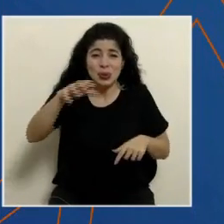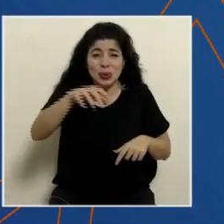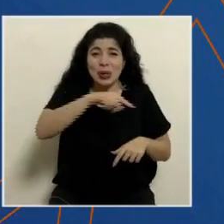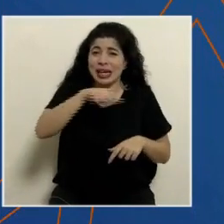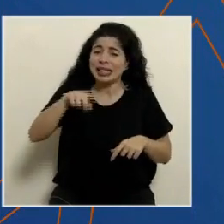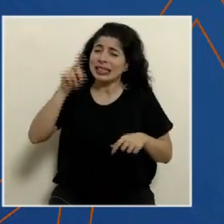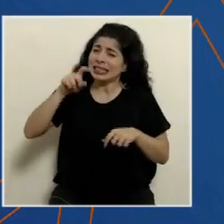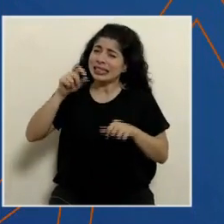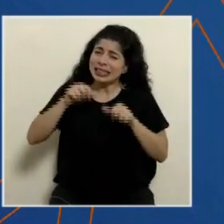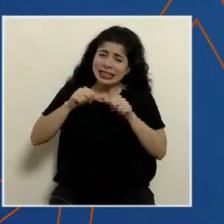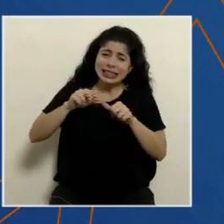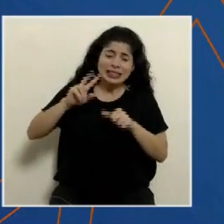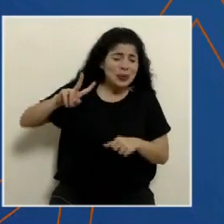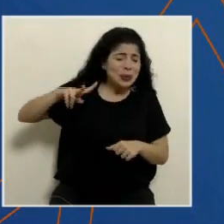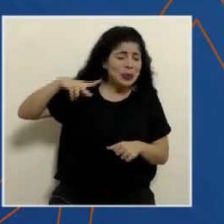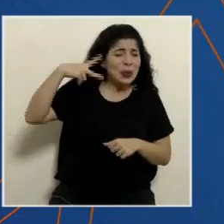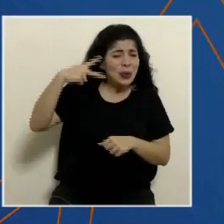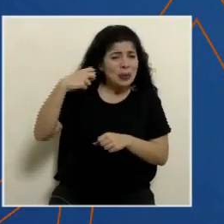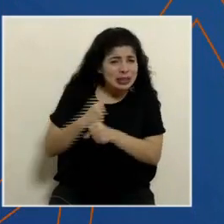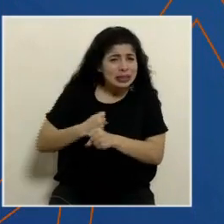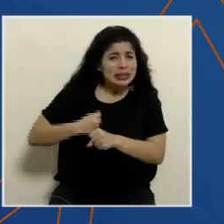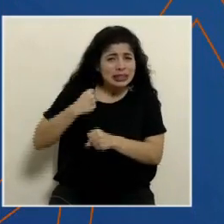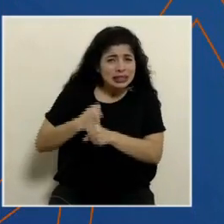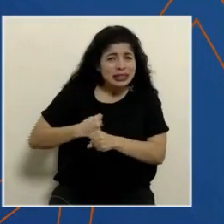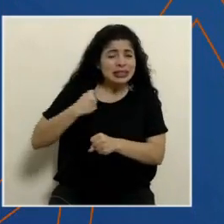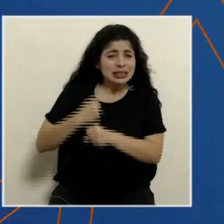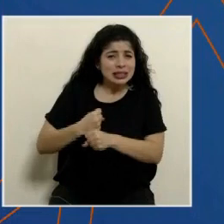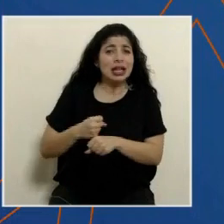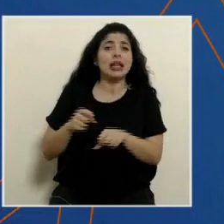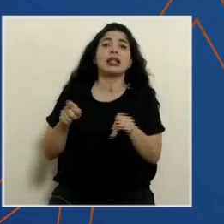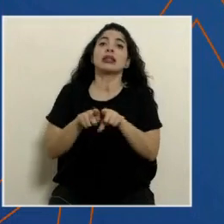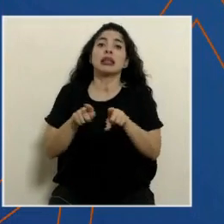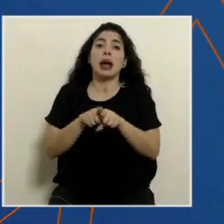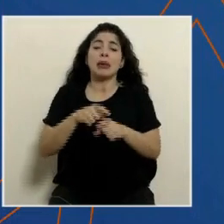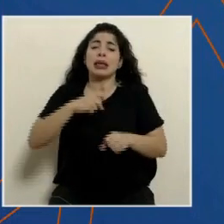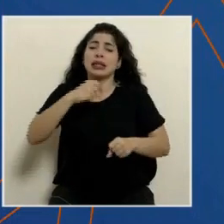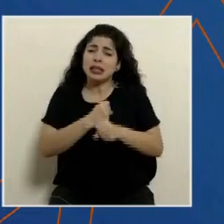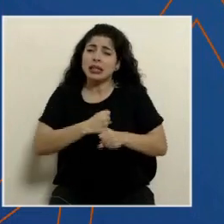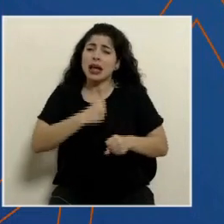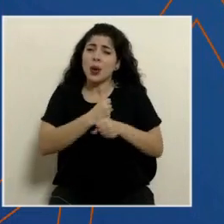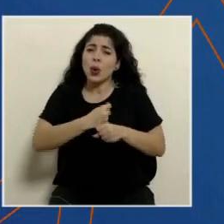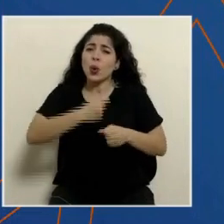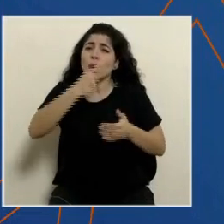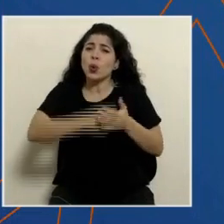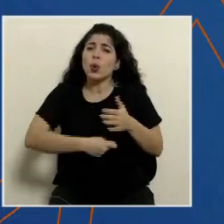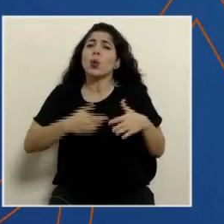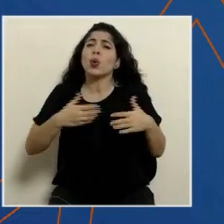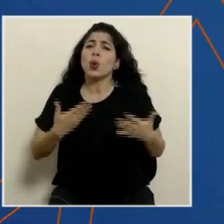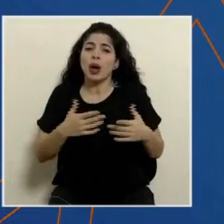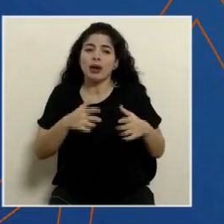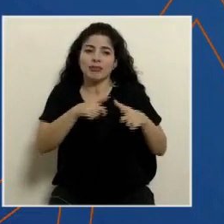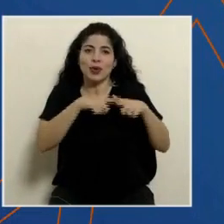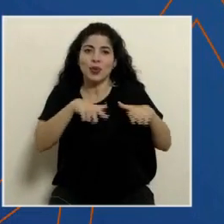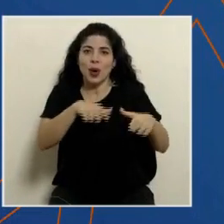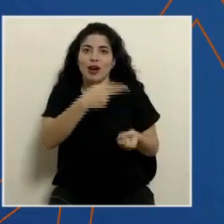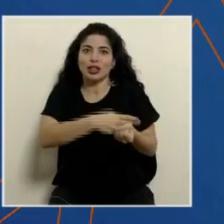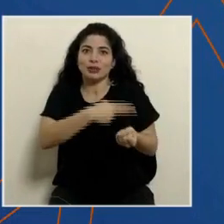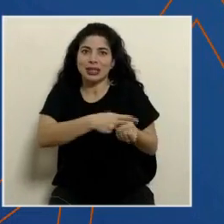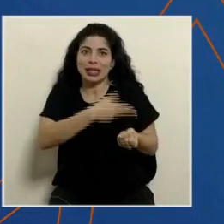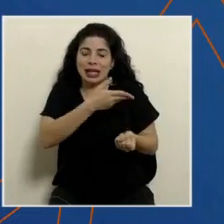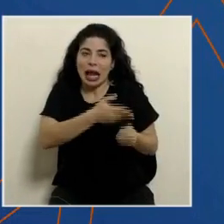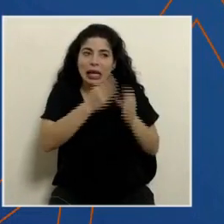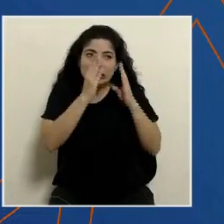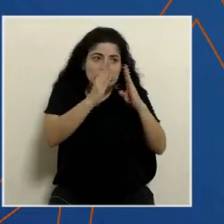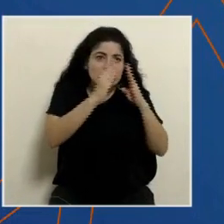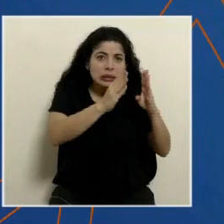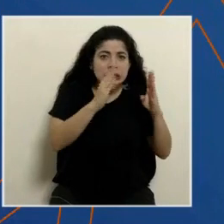debe seguirse reforzando, al igual que se desarrolla un arduo trabajo en las instalaciones hospitalarias para